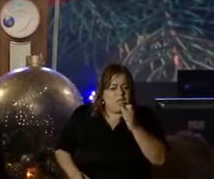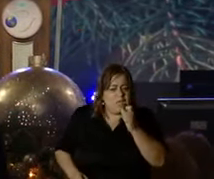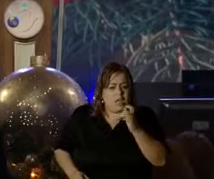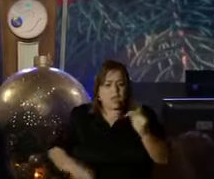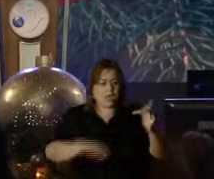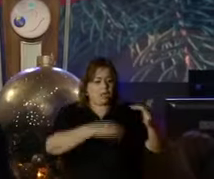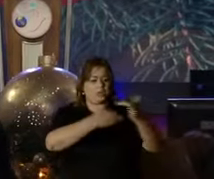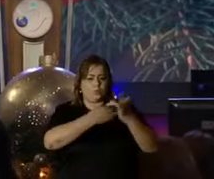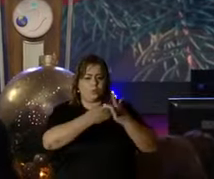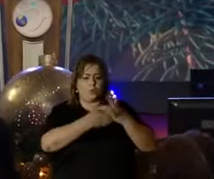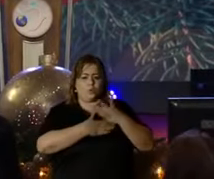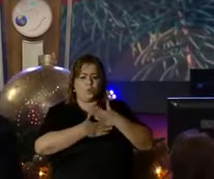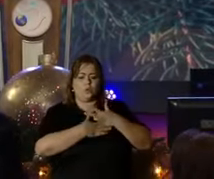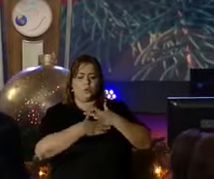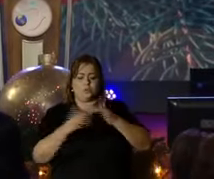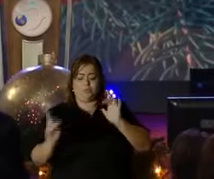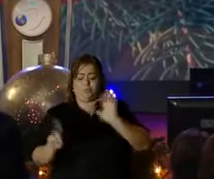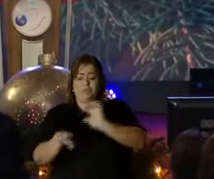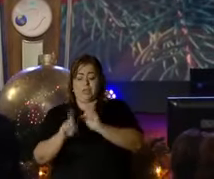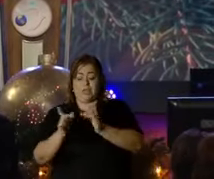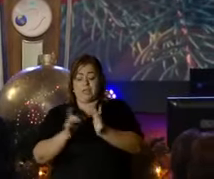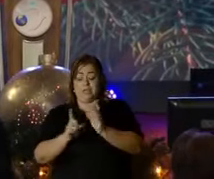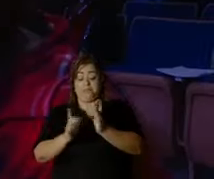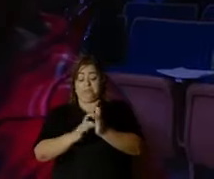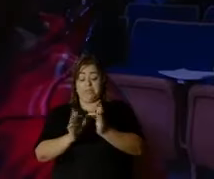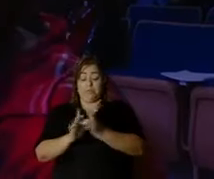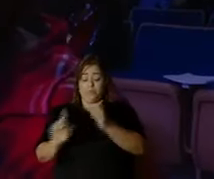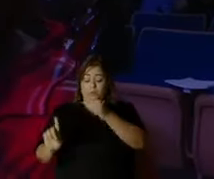tocado. Decía Jesús,